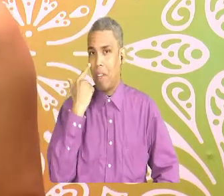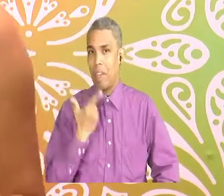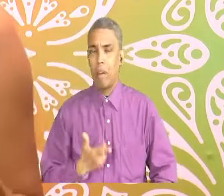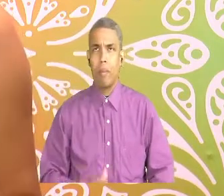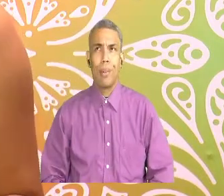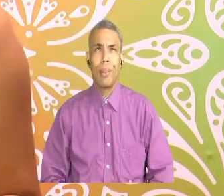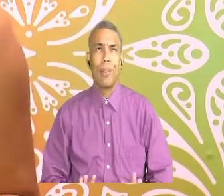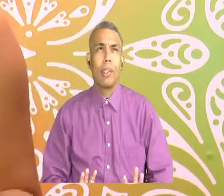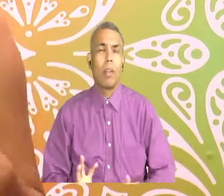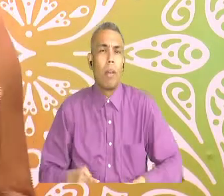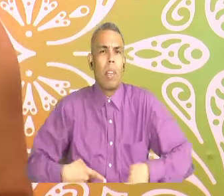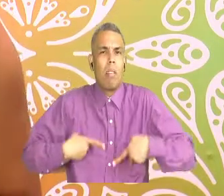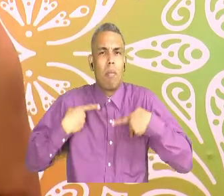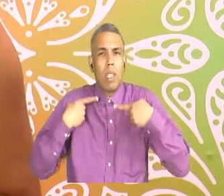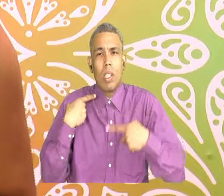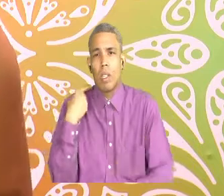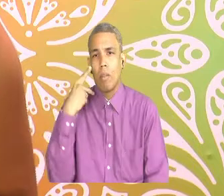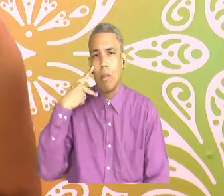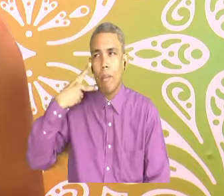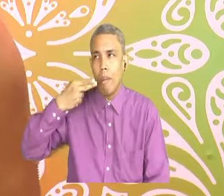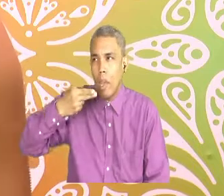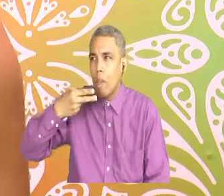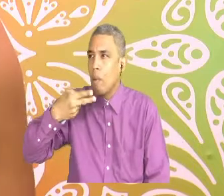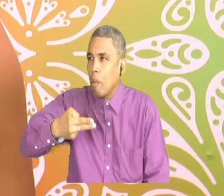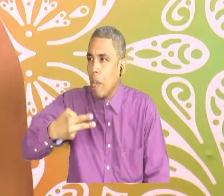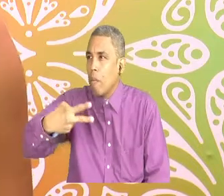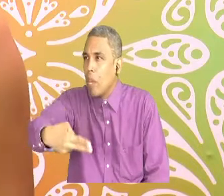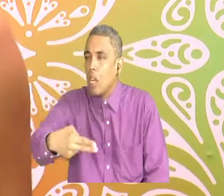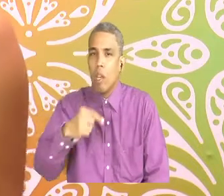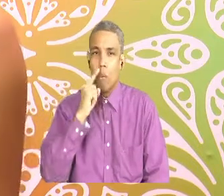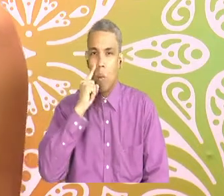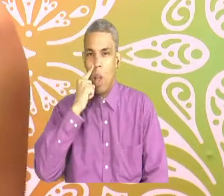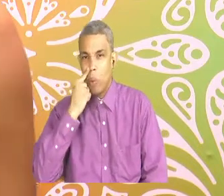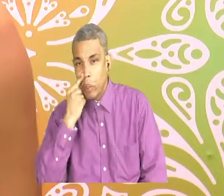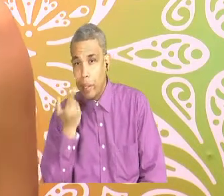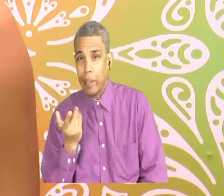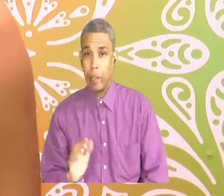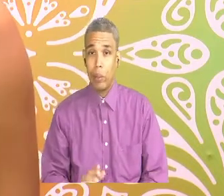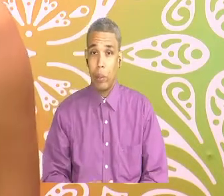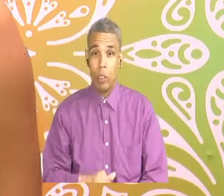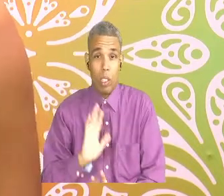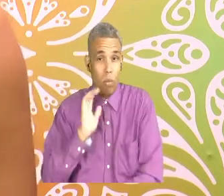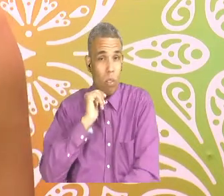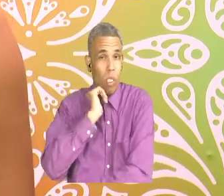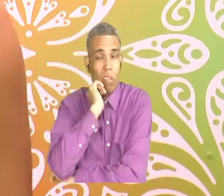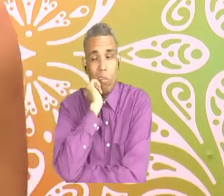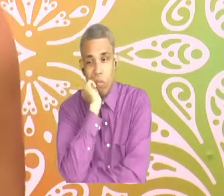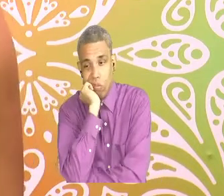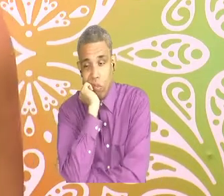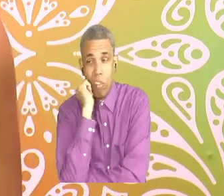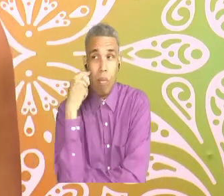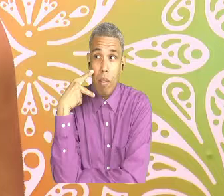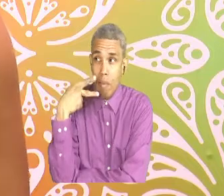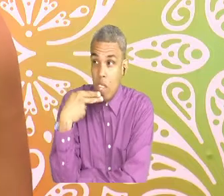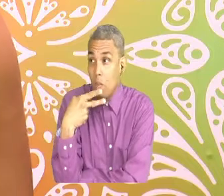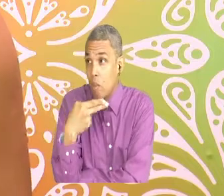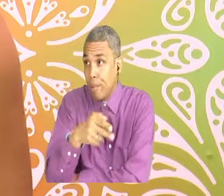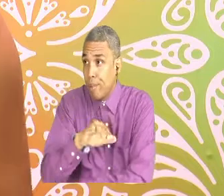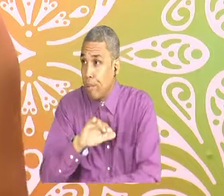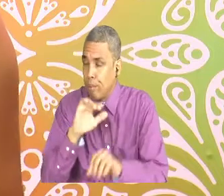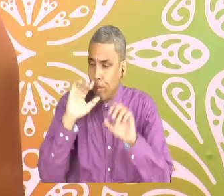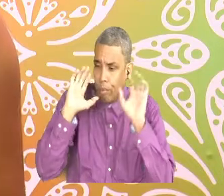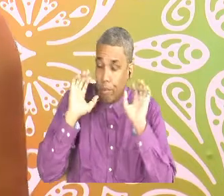no buscar nuevas realizaciones personales, no crear nuevas metas, conformarnos de pronto en lo que hacemos diariamente,